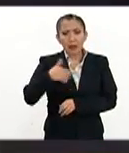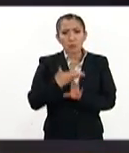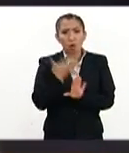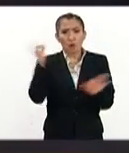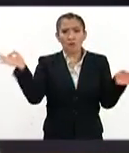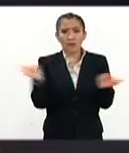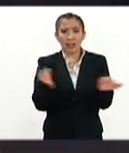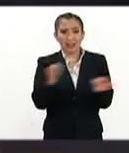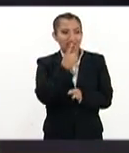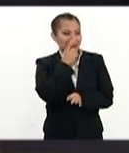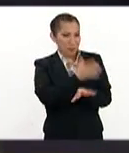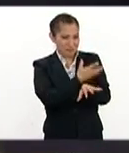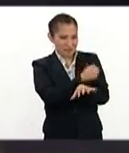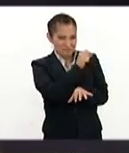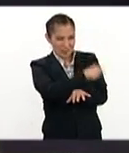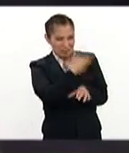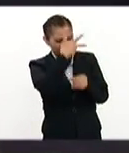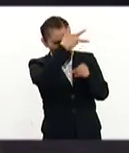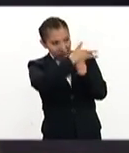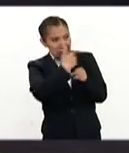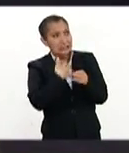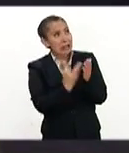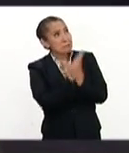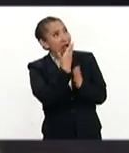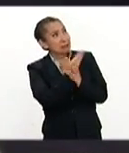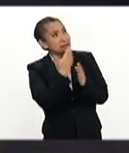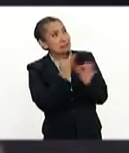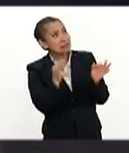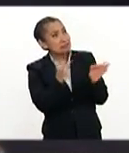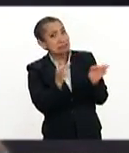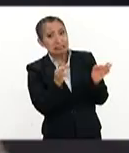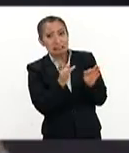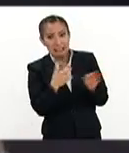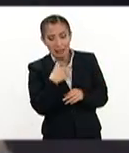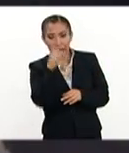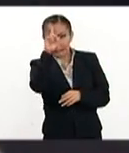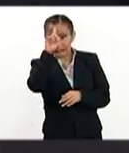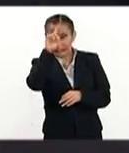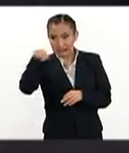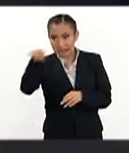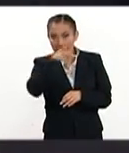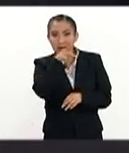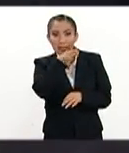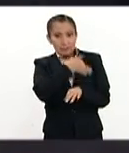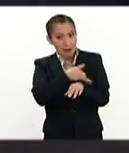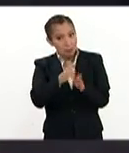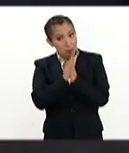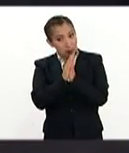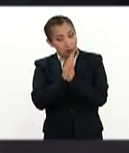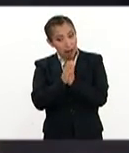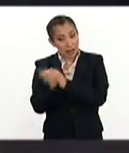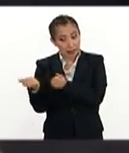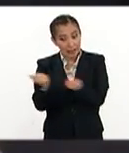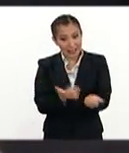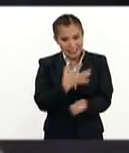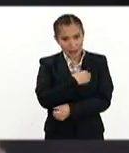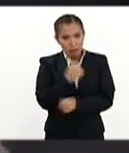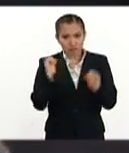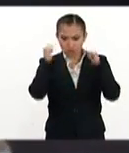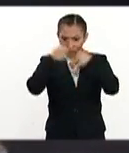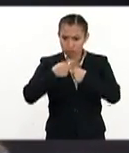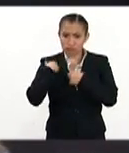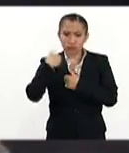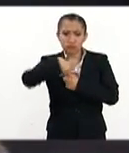mucho frío, yo le decía a nuestros compañeros que es una mañana gélida, por lo que también se les recomienda a los padres de familia pues que traiga a sus hijos bien